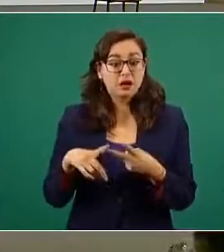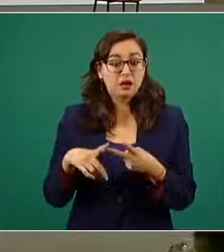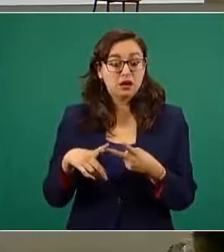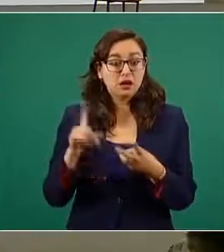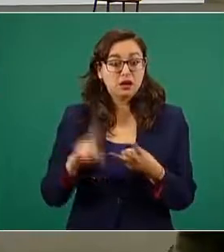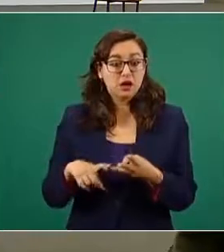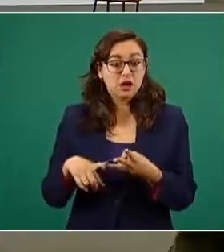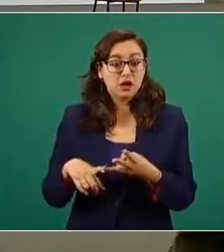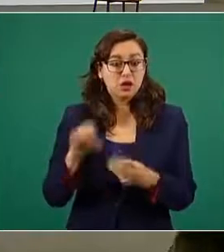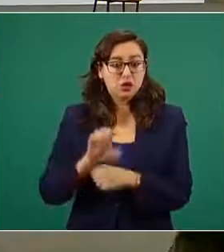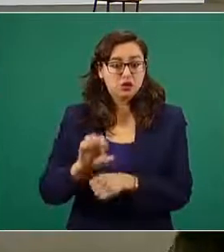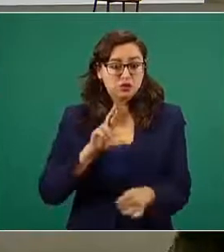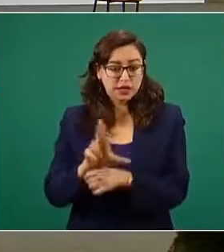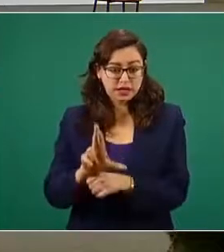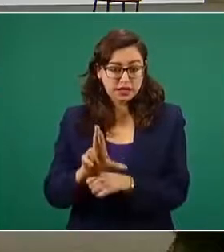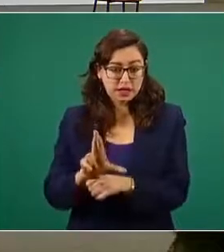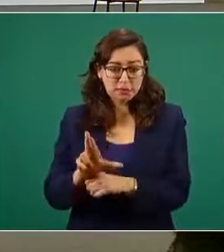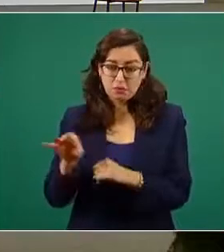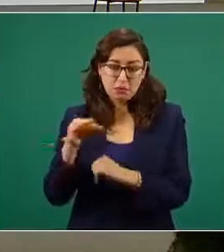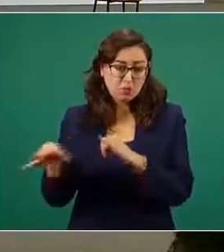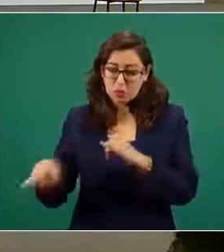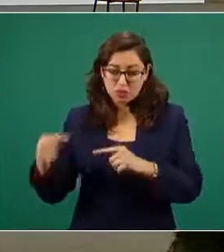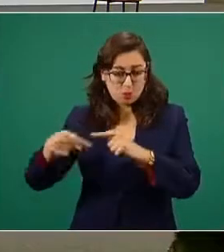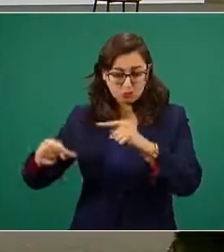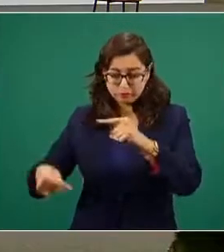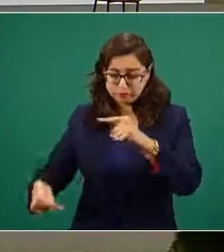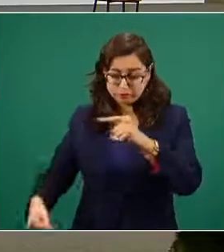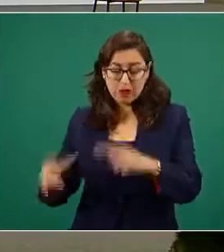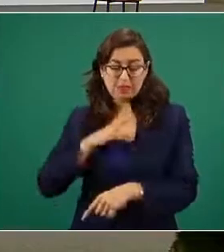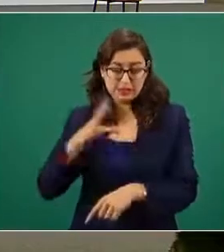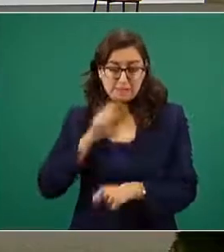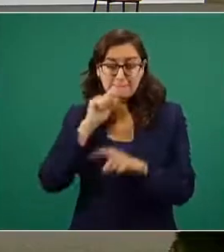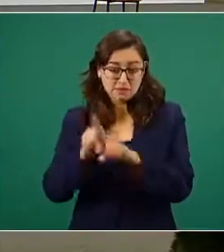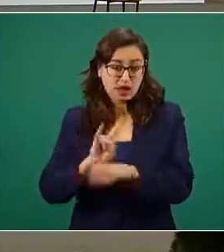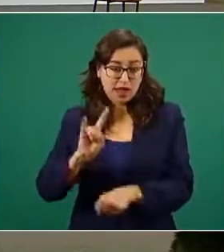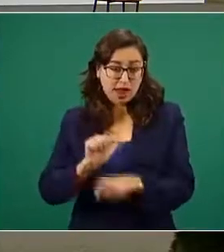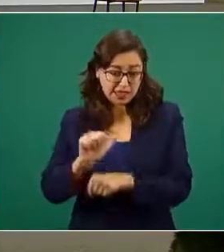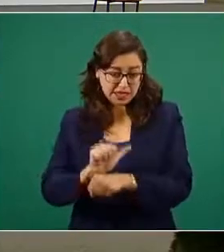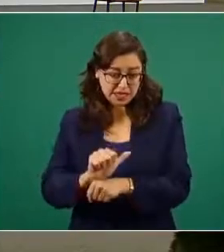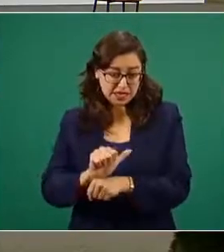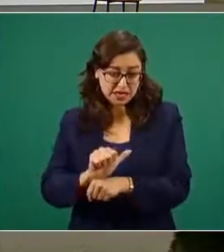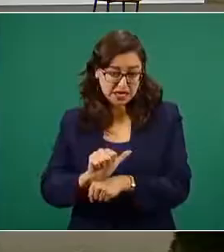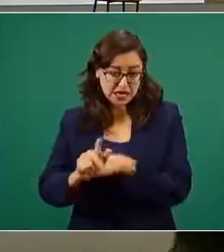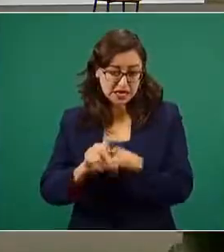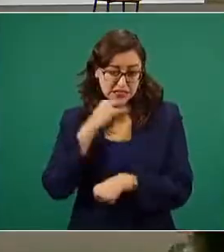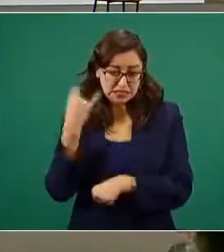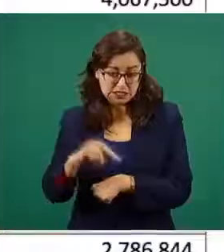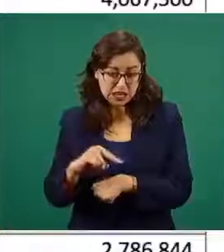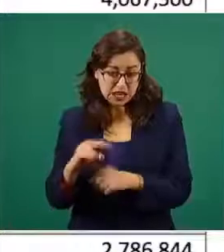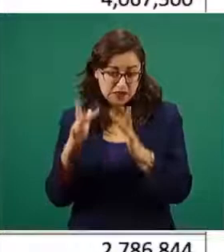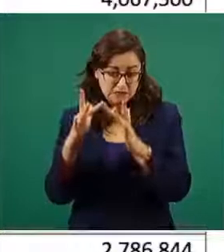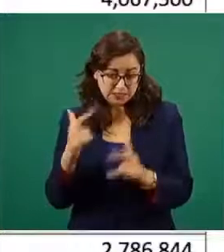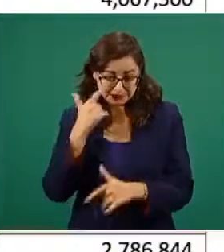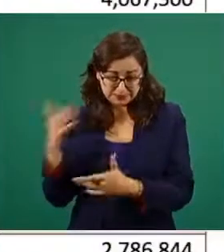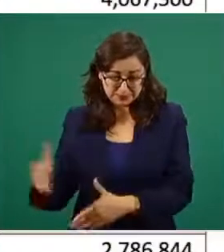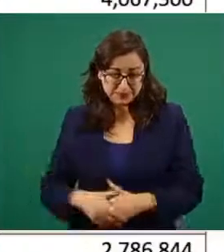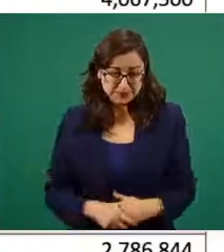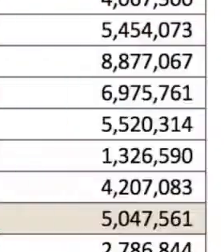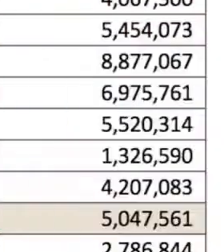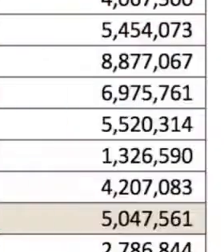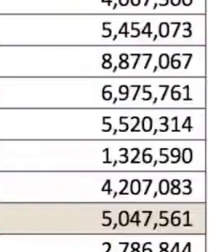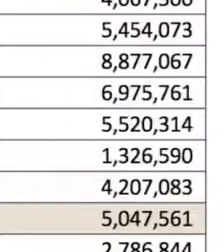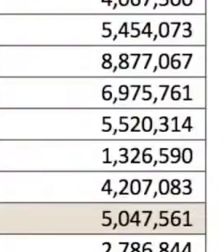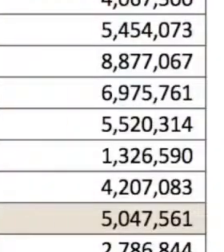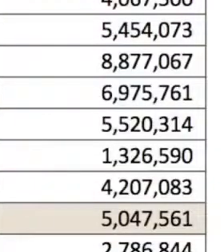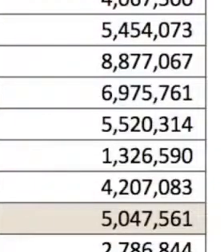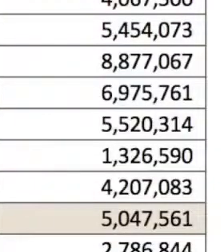ahí está Costa Rica como país latinoamericano que había sido mencionado, está Argentina, está Chile, me parece que hasta abajo está Francia, uno de los países también importantemente